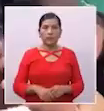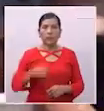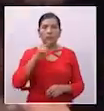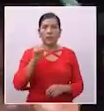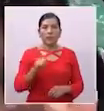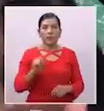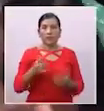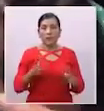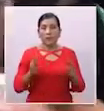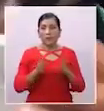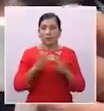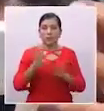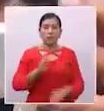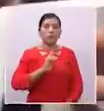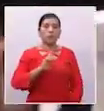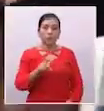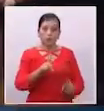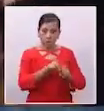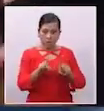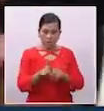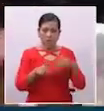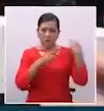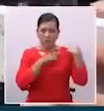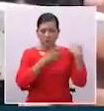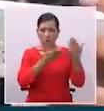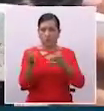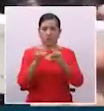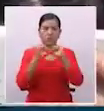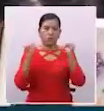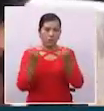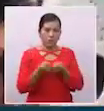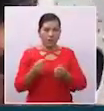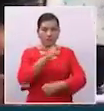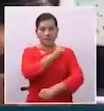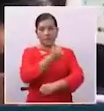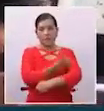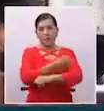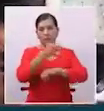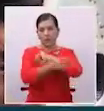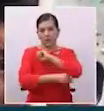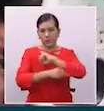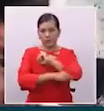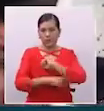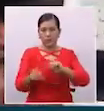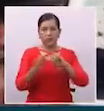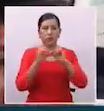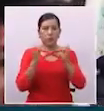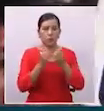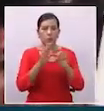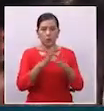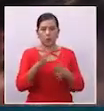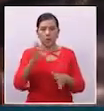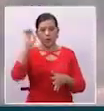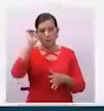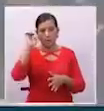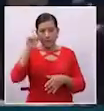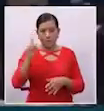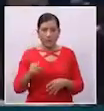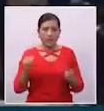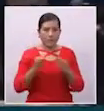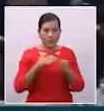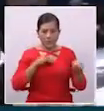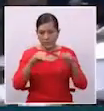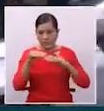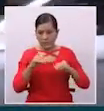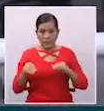hay un rol de la sociedad, de las autoridades nacionales, de los órganos del Estado que tenemos que actuar con mayor rapidez.